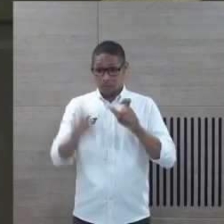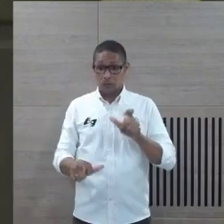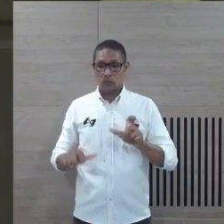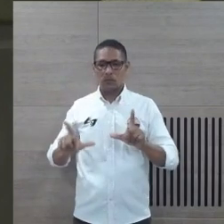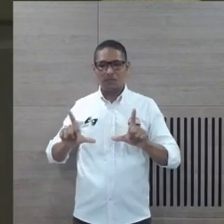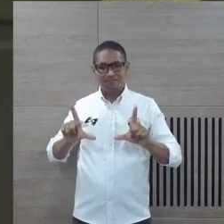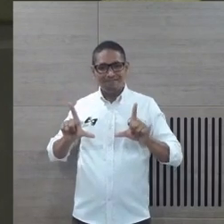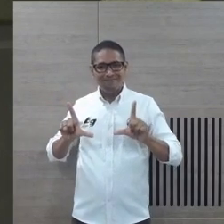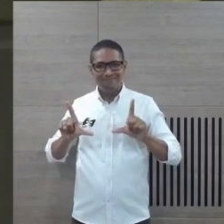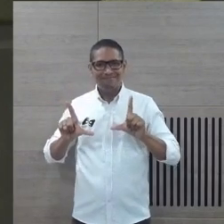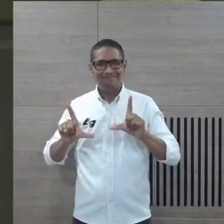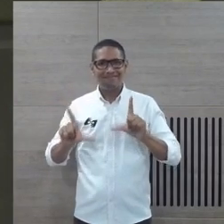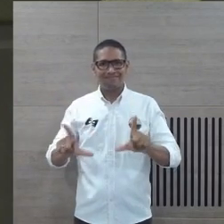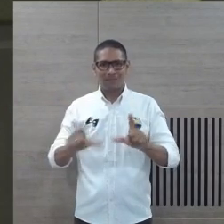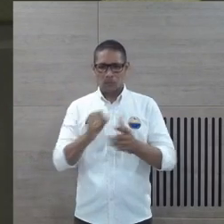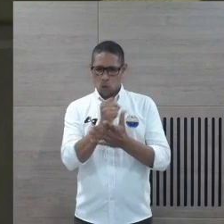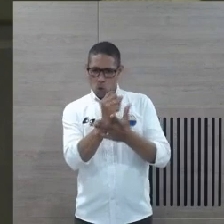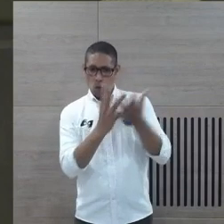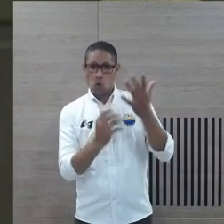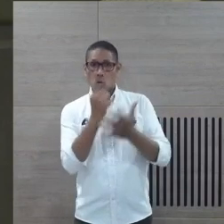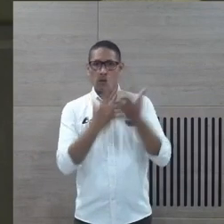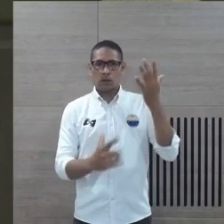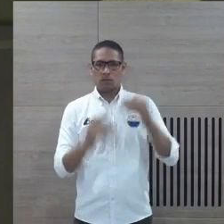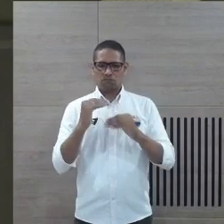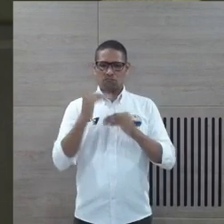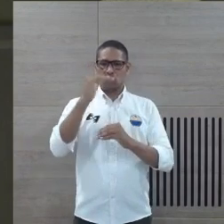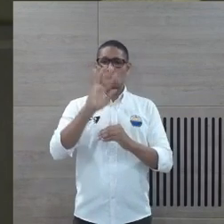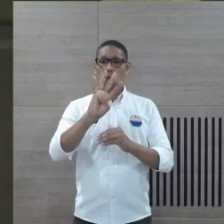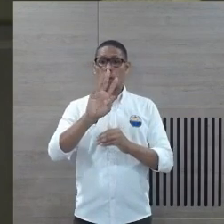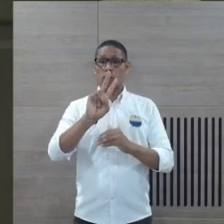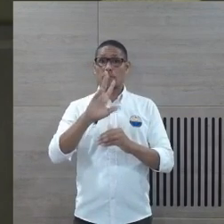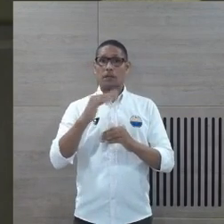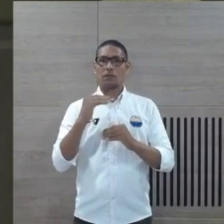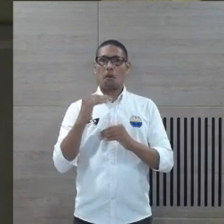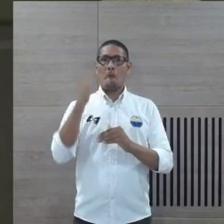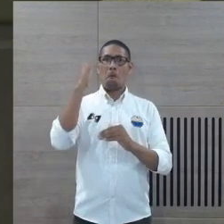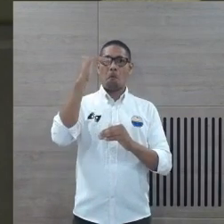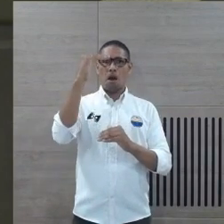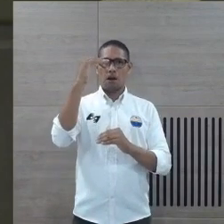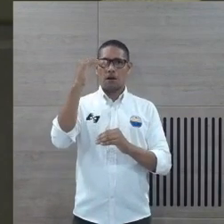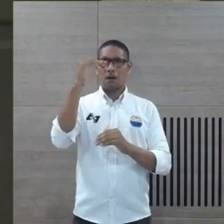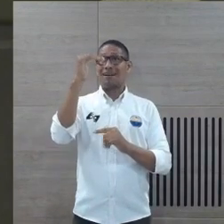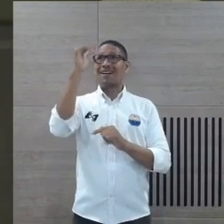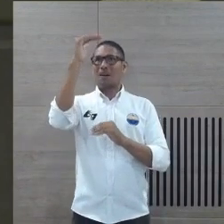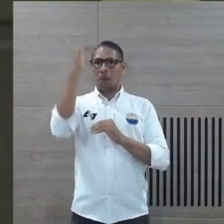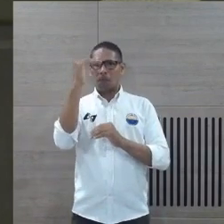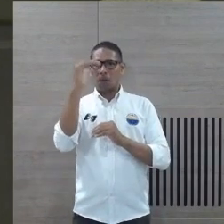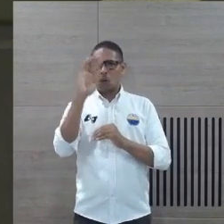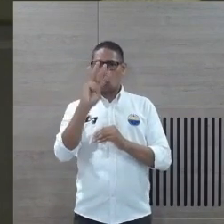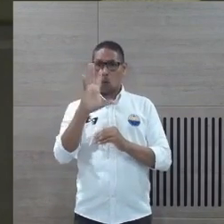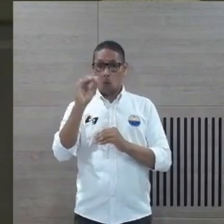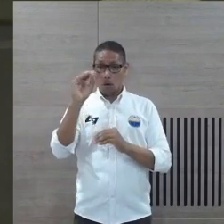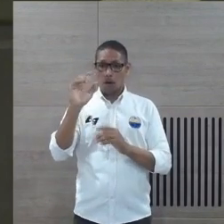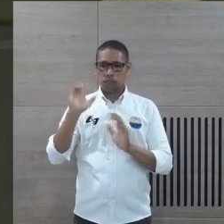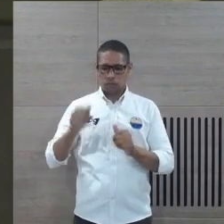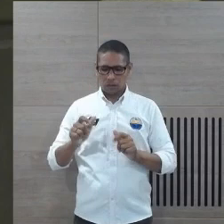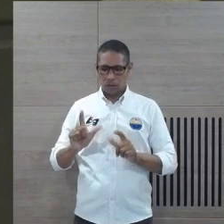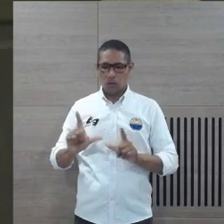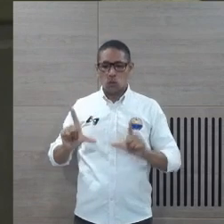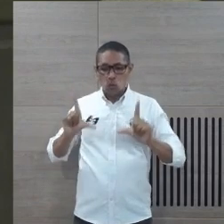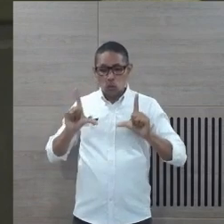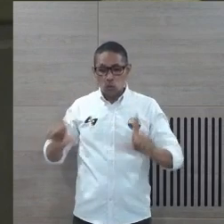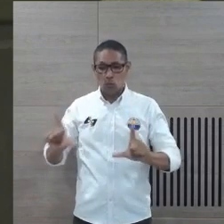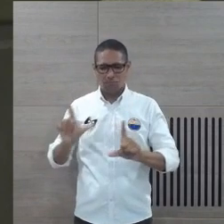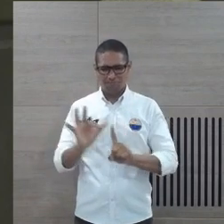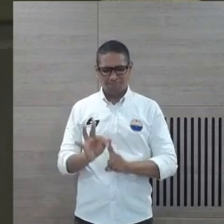425 puntos y menor a 450 se hará acreedor de diploma honorífico cum laude. Si al finalizar su carrera obtiene un